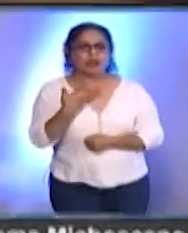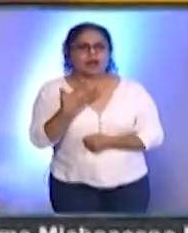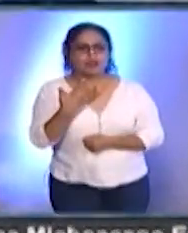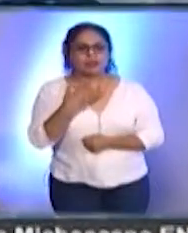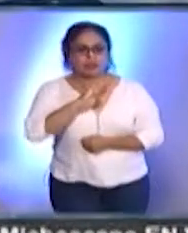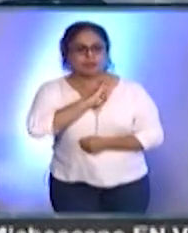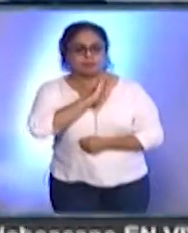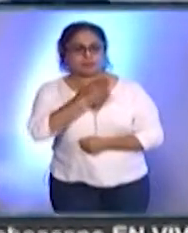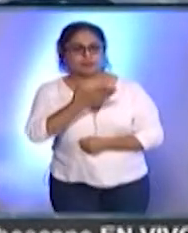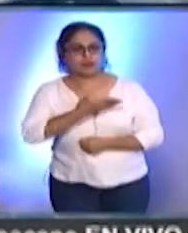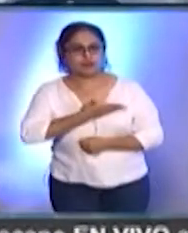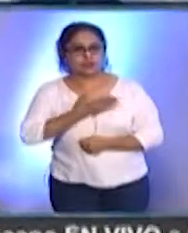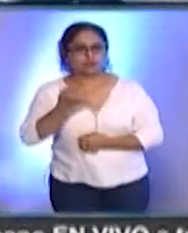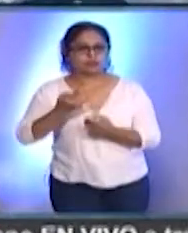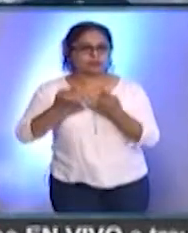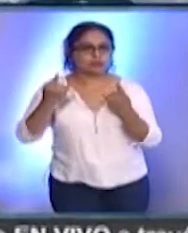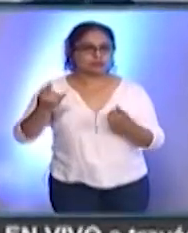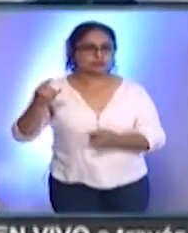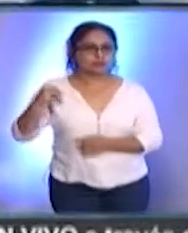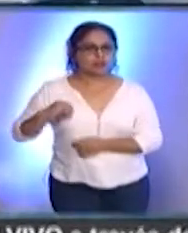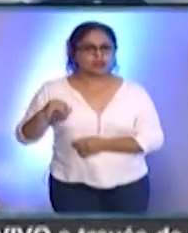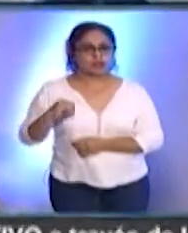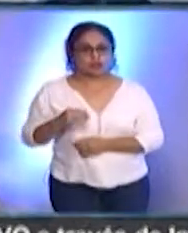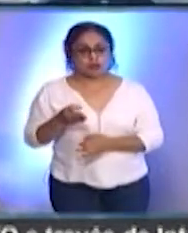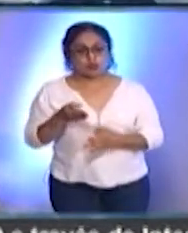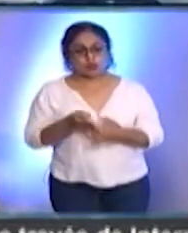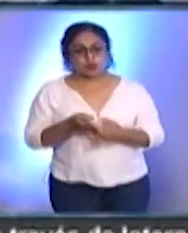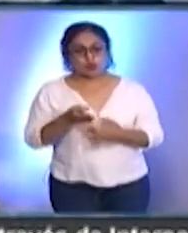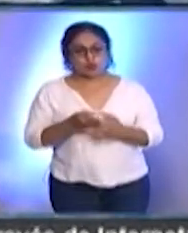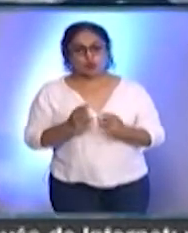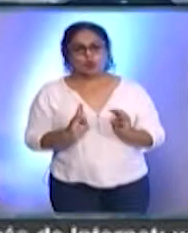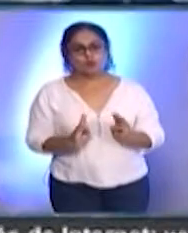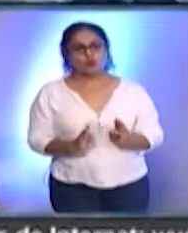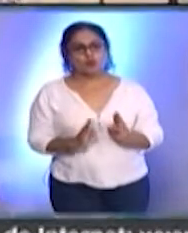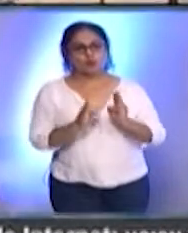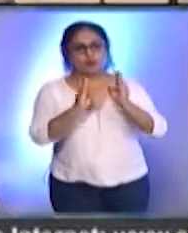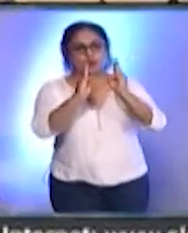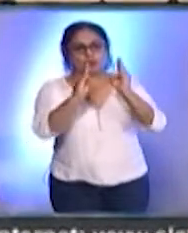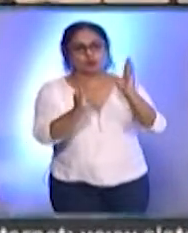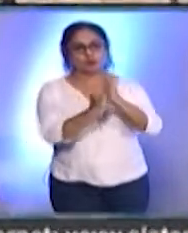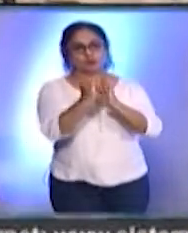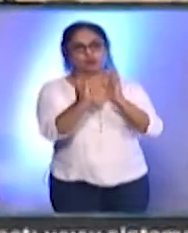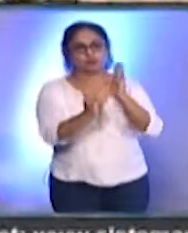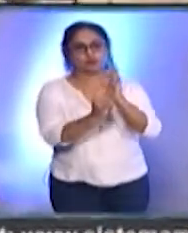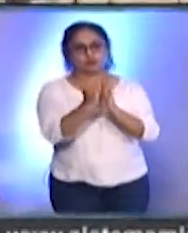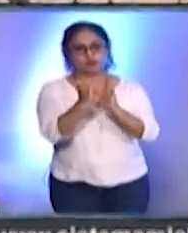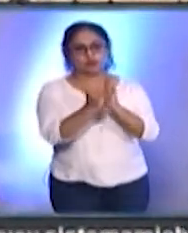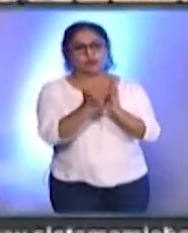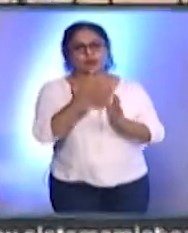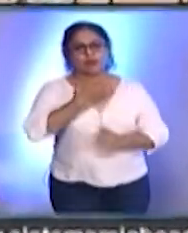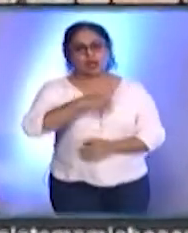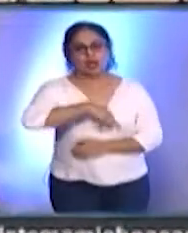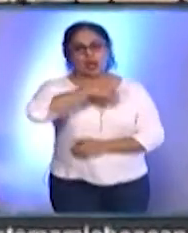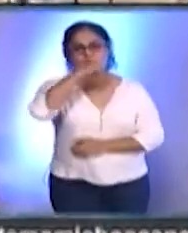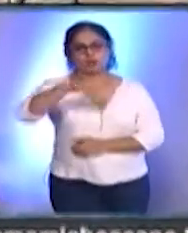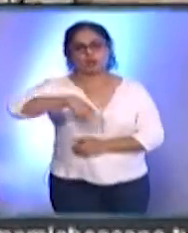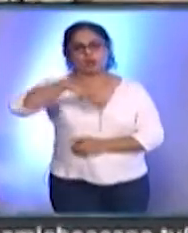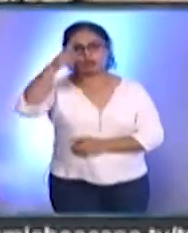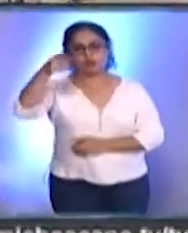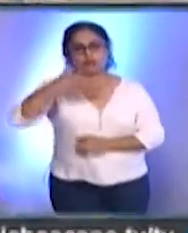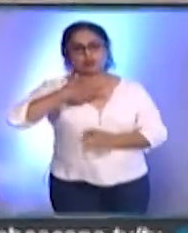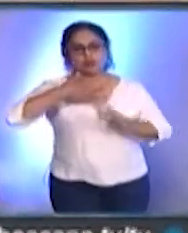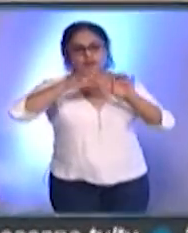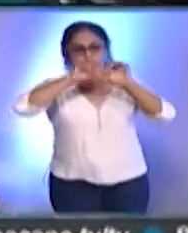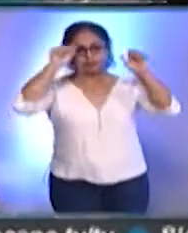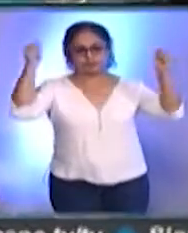tierras. Es por eso que hoy en nuestra capital el monumento a los constructores que se ubica al inicio del acueducto amaneció tapado con una